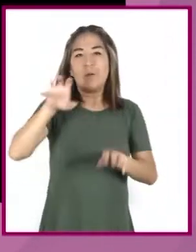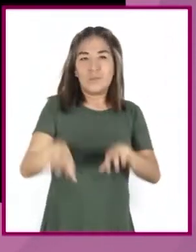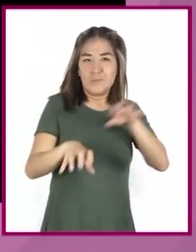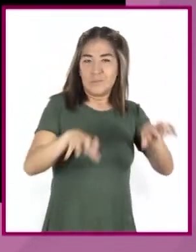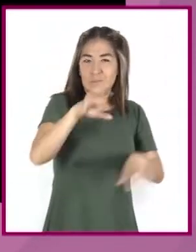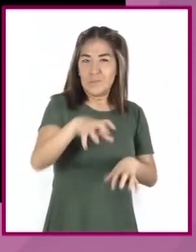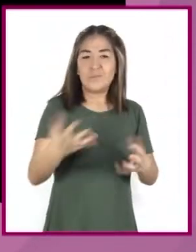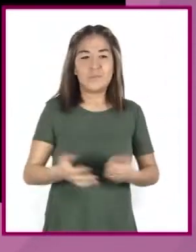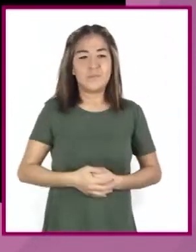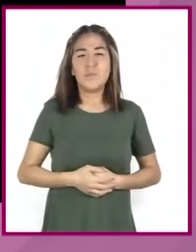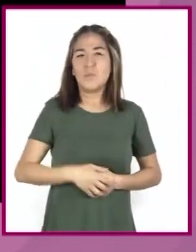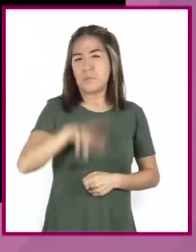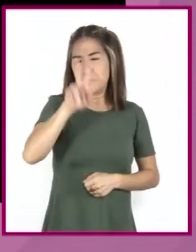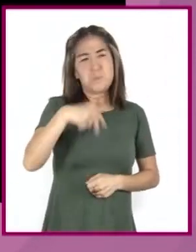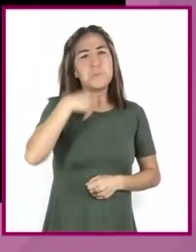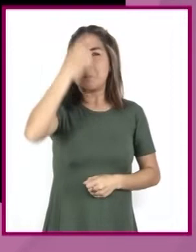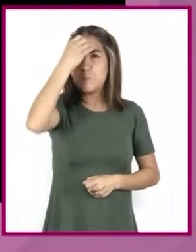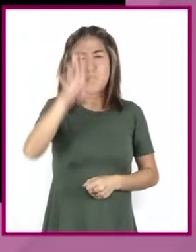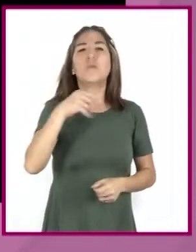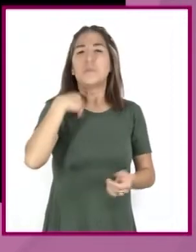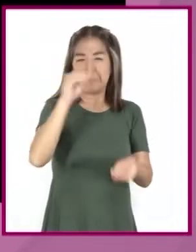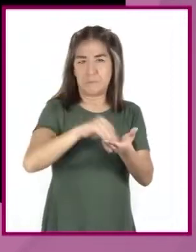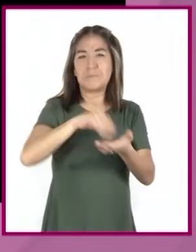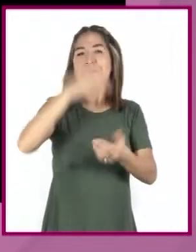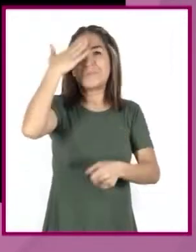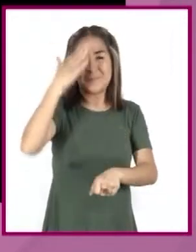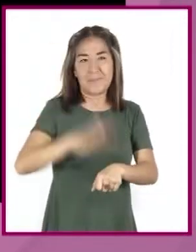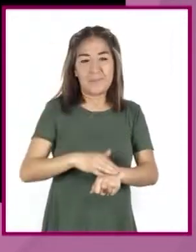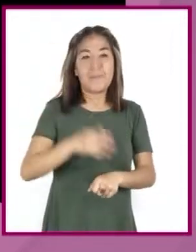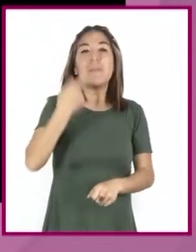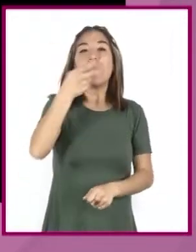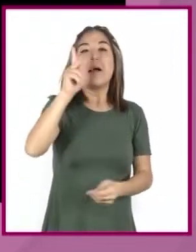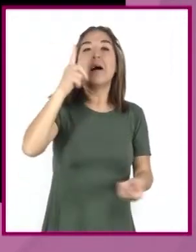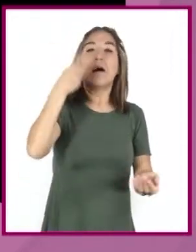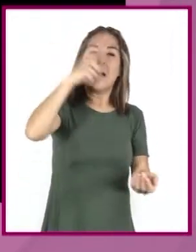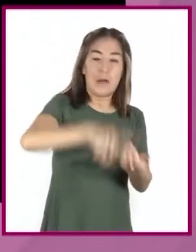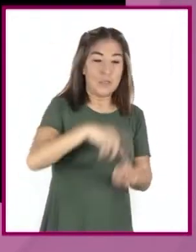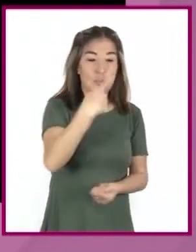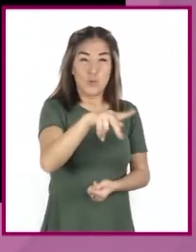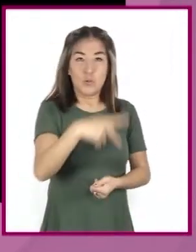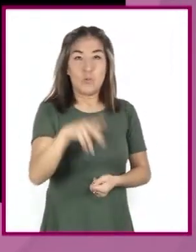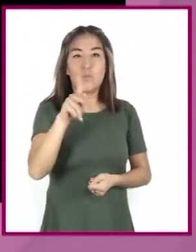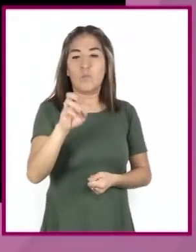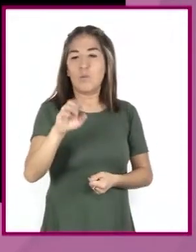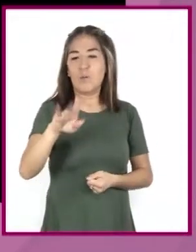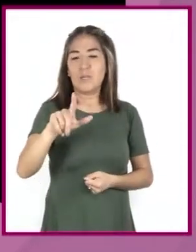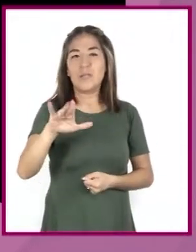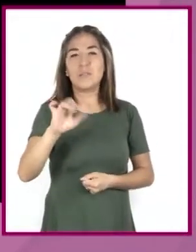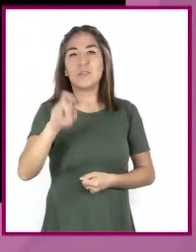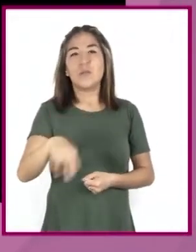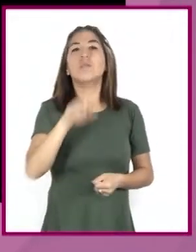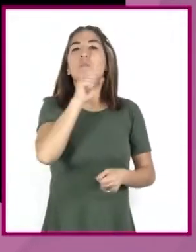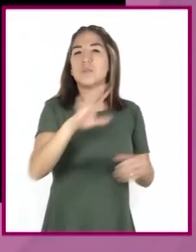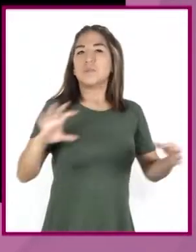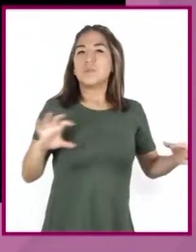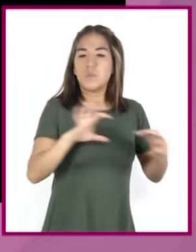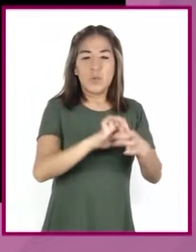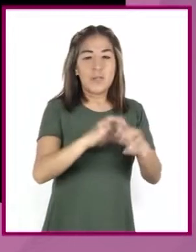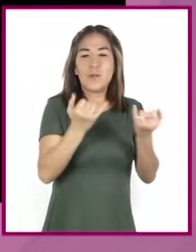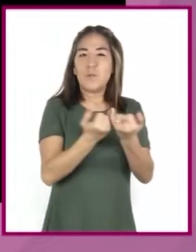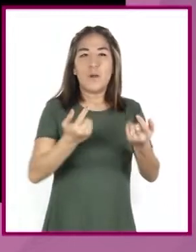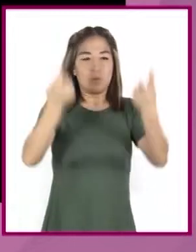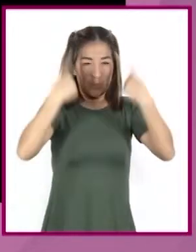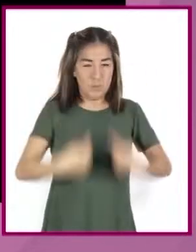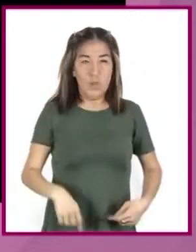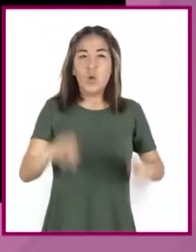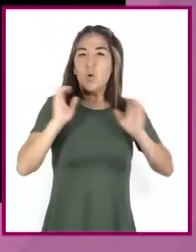No, a mí no se me olvidó. Las poblaciones son conjuntos de organismos de la misma especie que habitan en la misma región geográfica